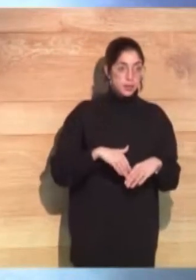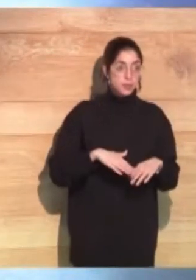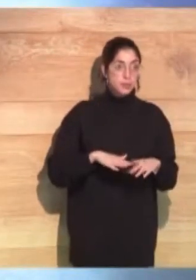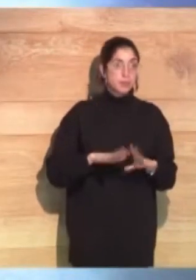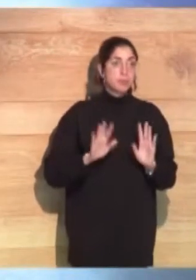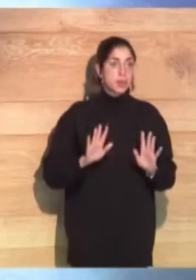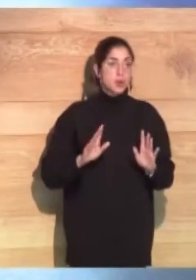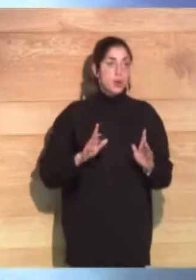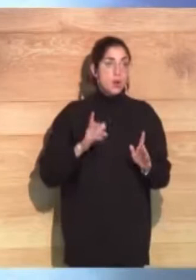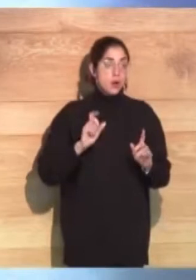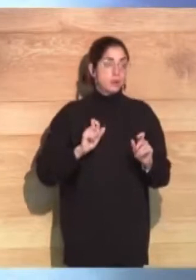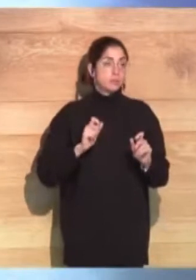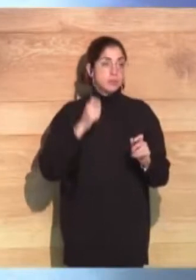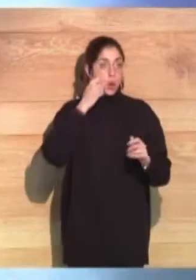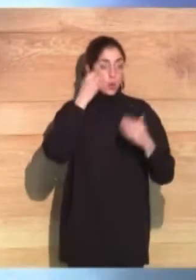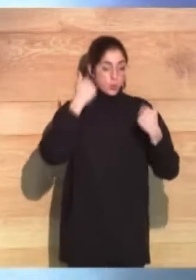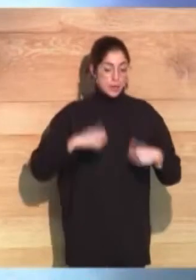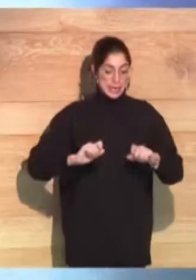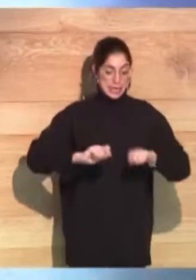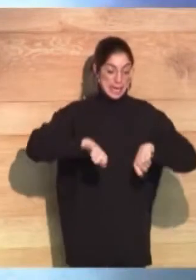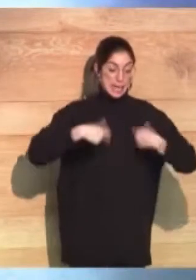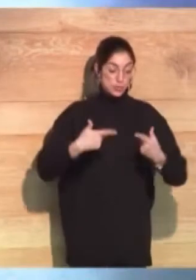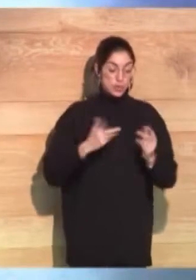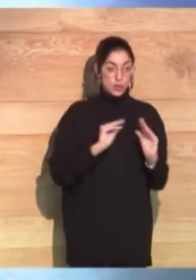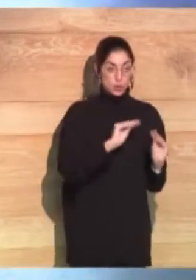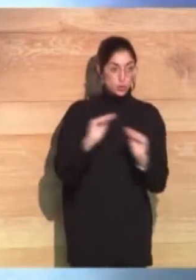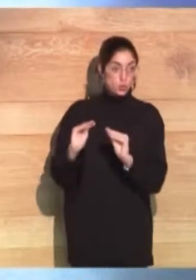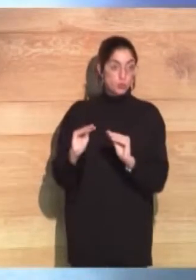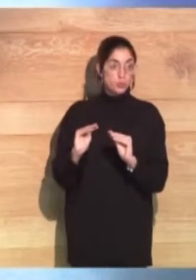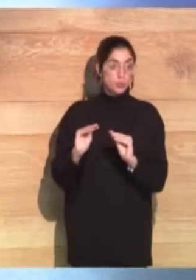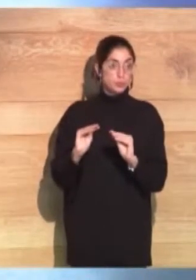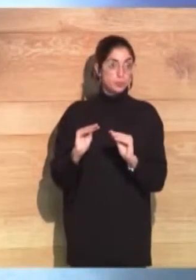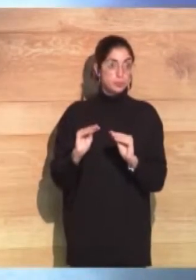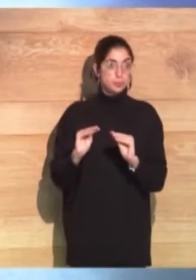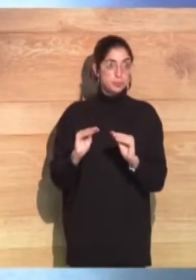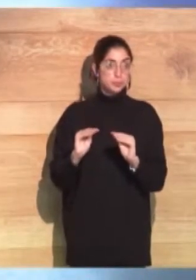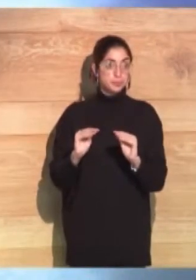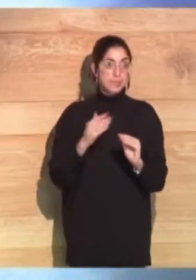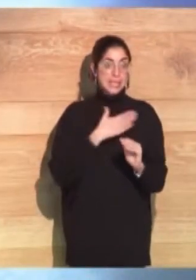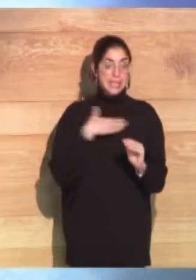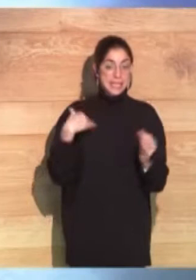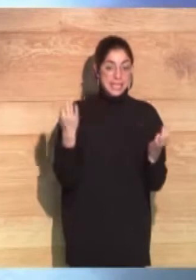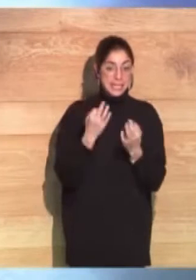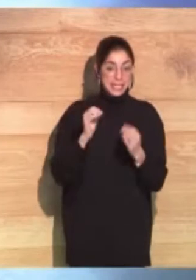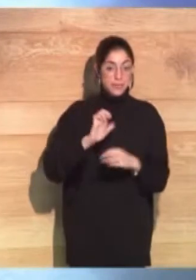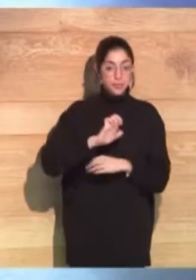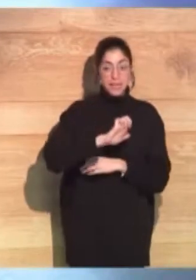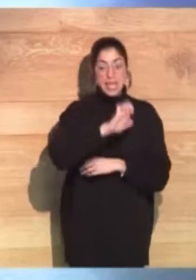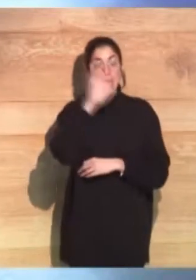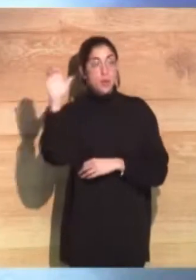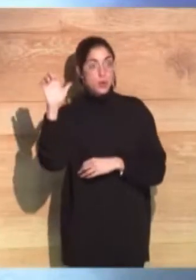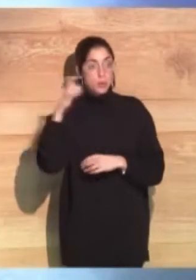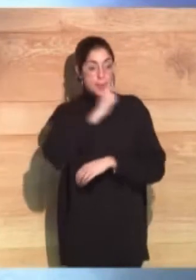naturaleza humana hizo que el Occidente quisiera vacunar primero a toda su